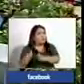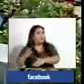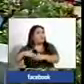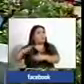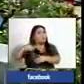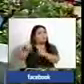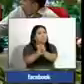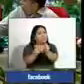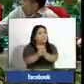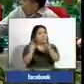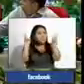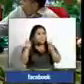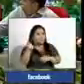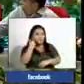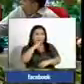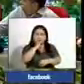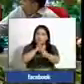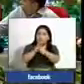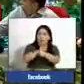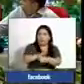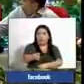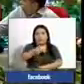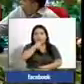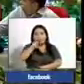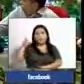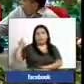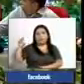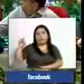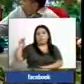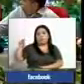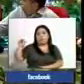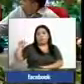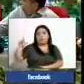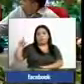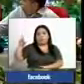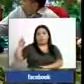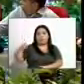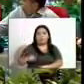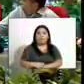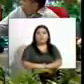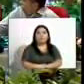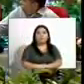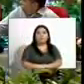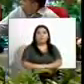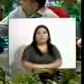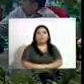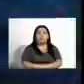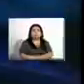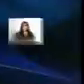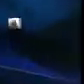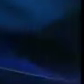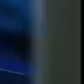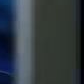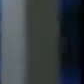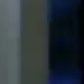del COVID-19. Donaldo Hernández, Voz de América, Managua.